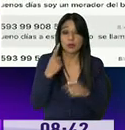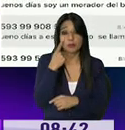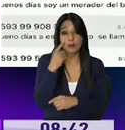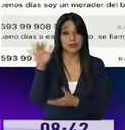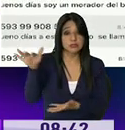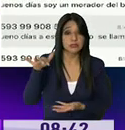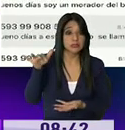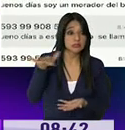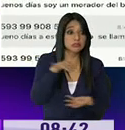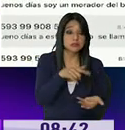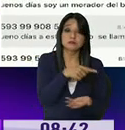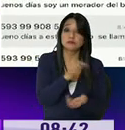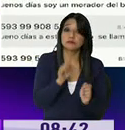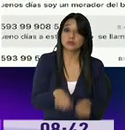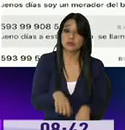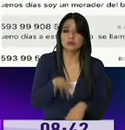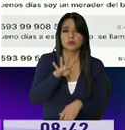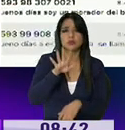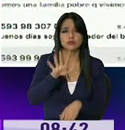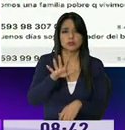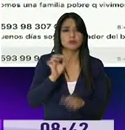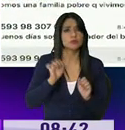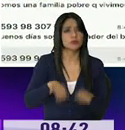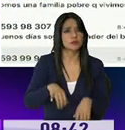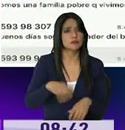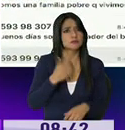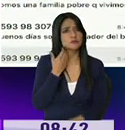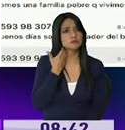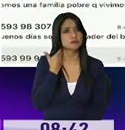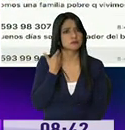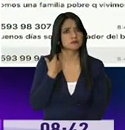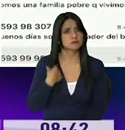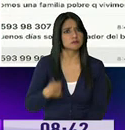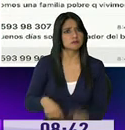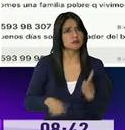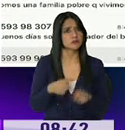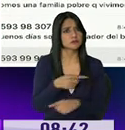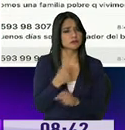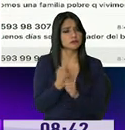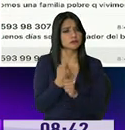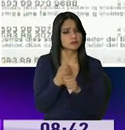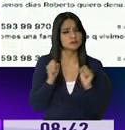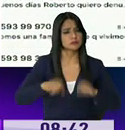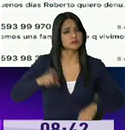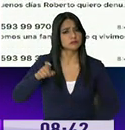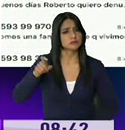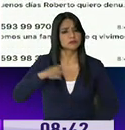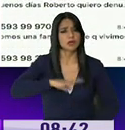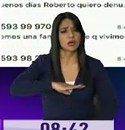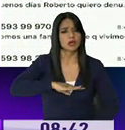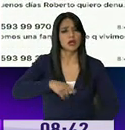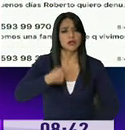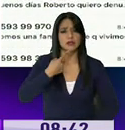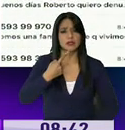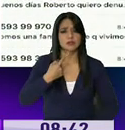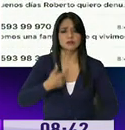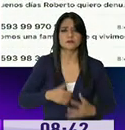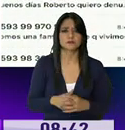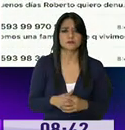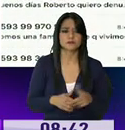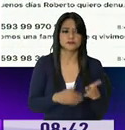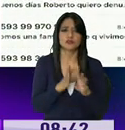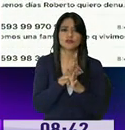llegado, 4 o 5 pruebas o 10 pruebas más en favor de los que estén en primera línea. Porque además el señor alcalde lo ha dicho, que es para